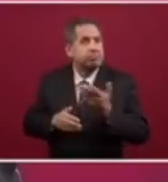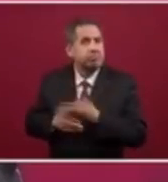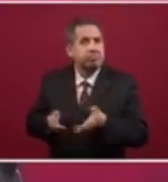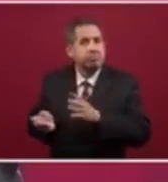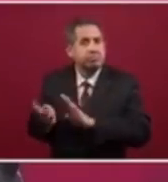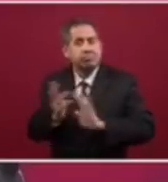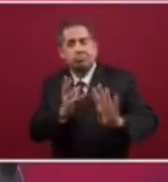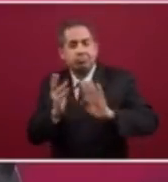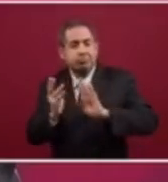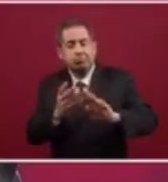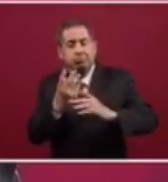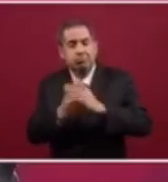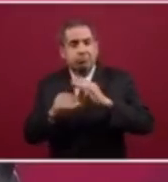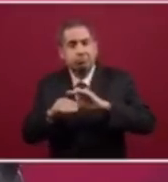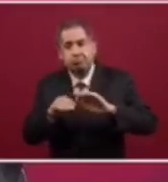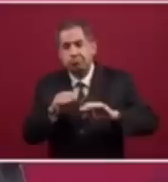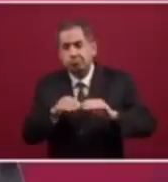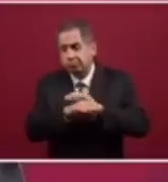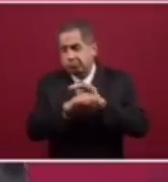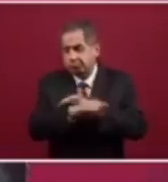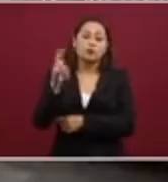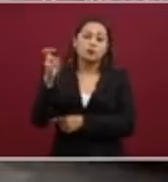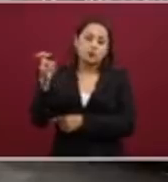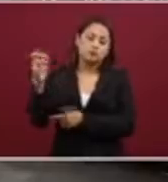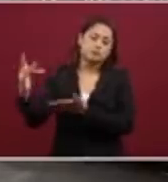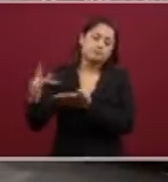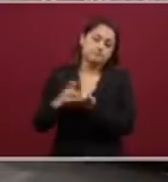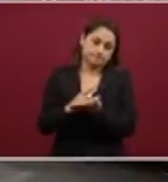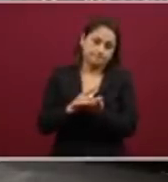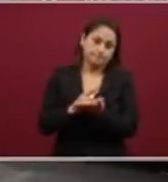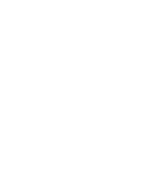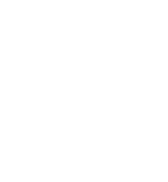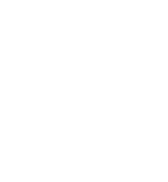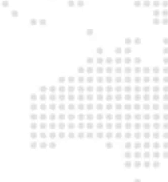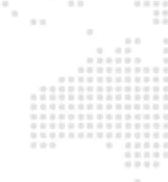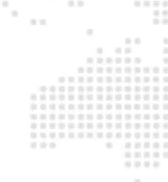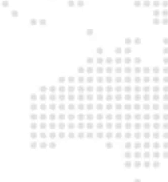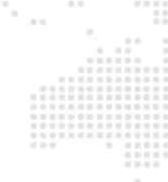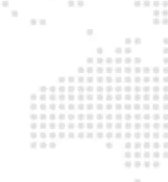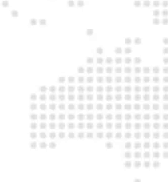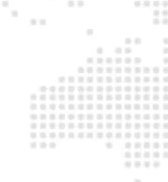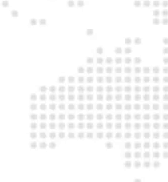manos del tráfico de personas. Eso es lo que ya no se va a poder. Notimex.